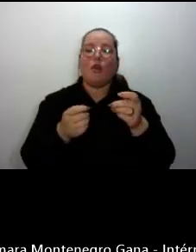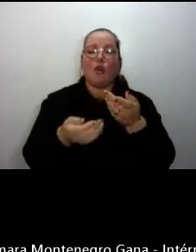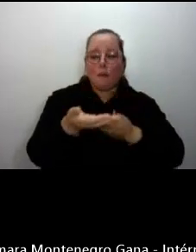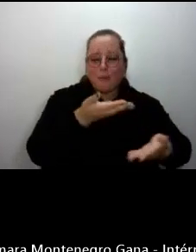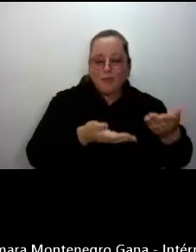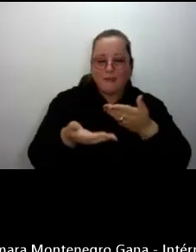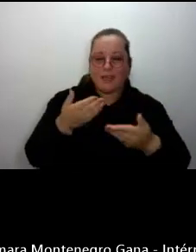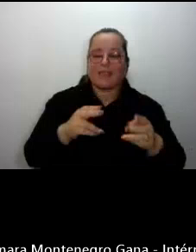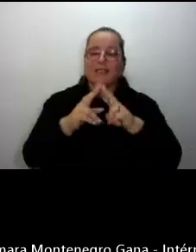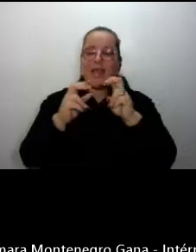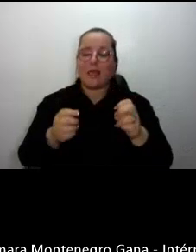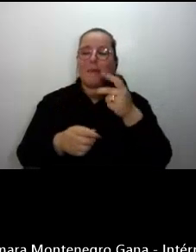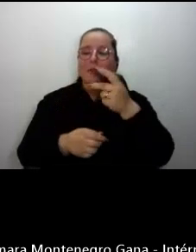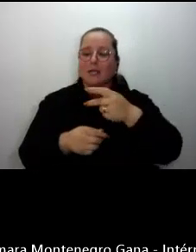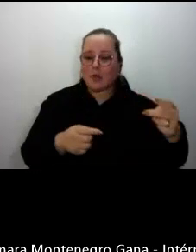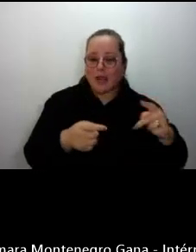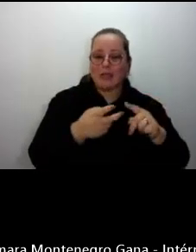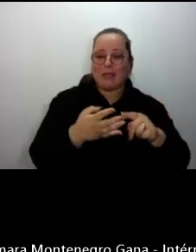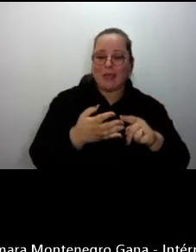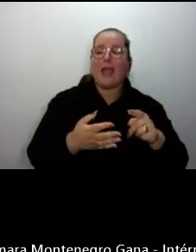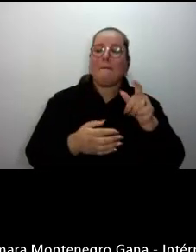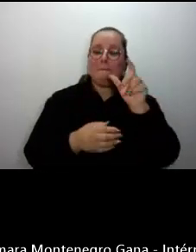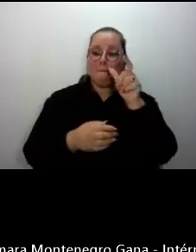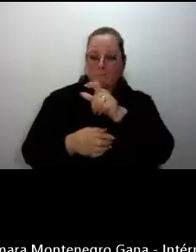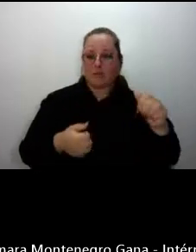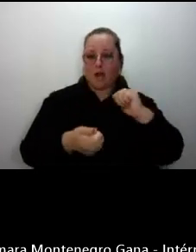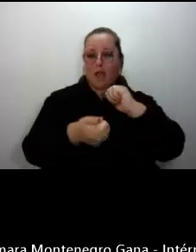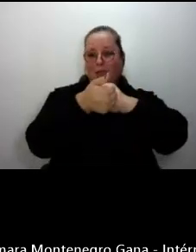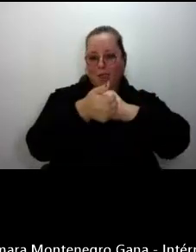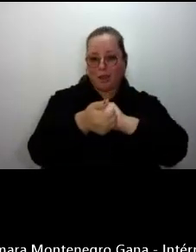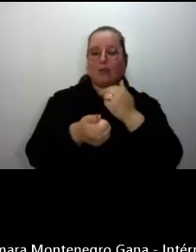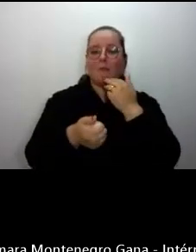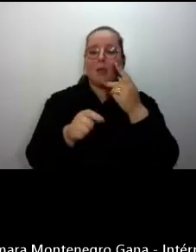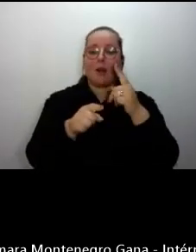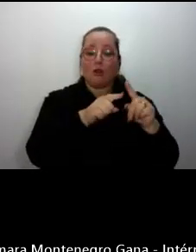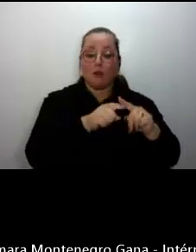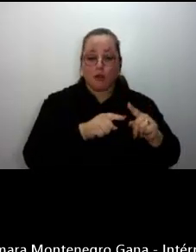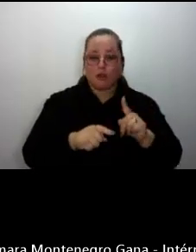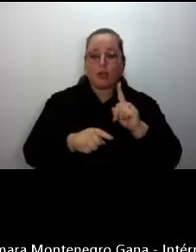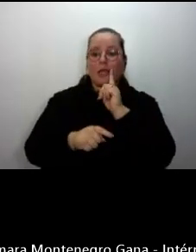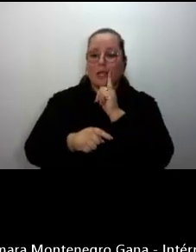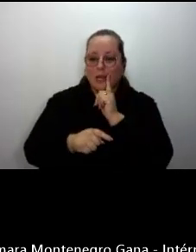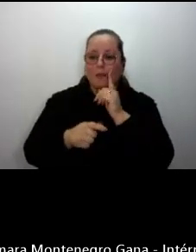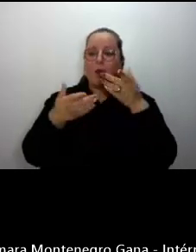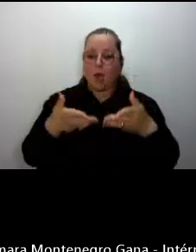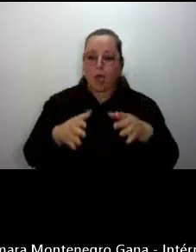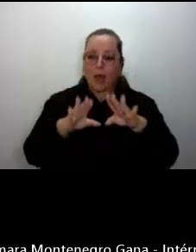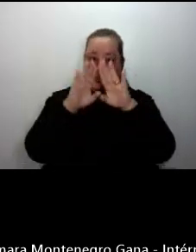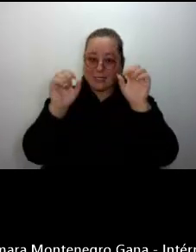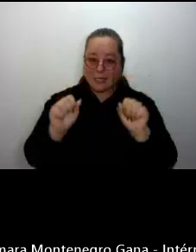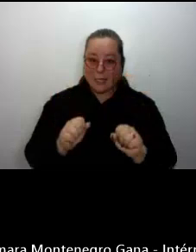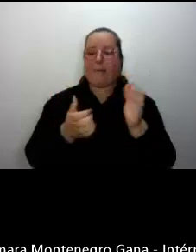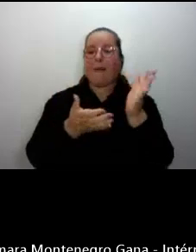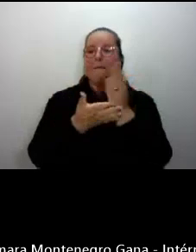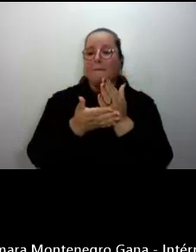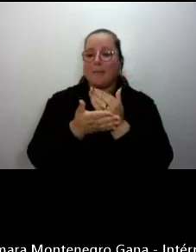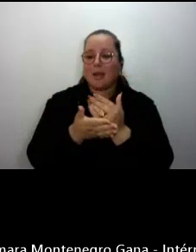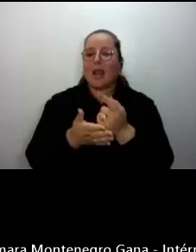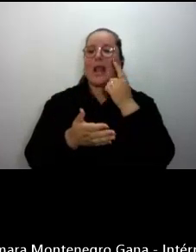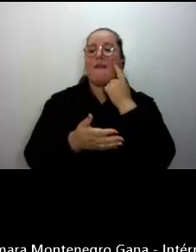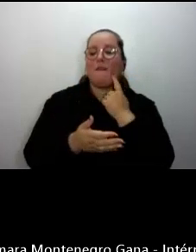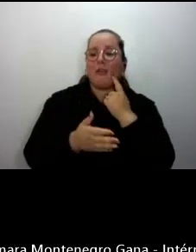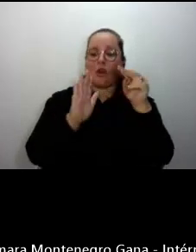sexualidad y género. Y tenemos otros dispositivos de gestión que están hoy en día en el sistema también, que son los planes establecidos por normativa